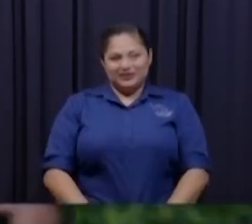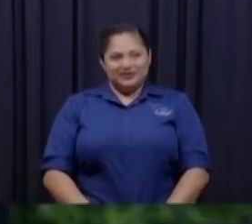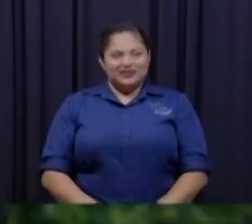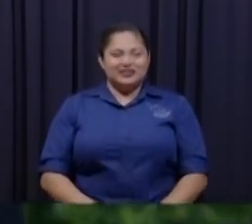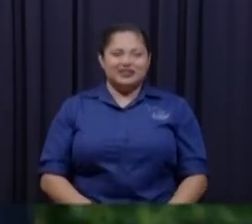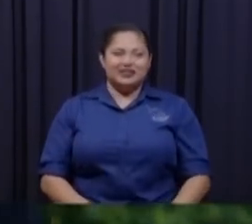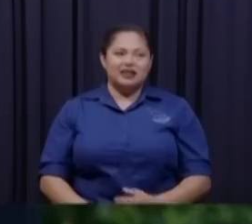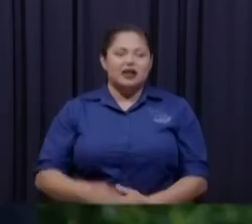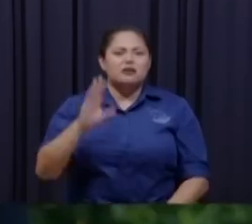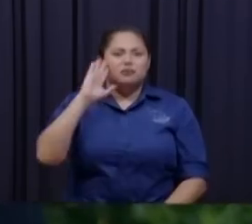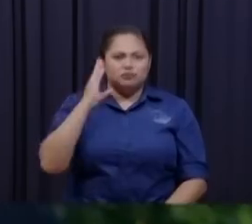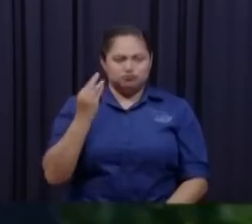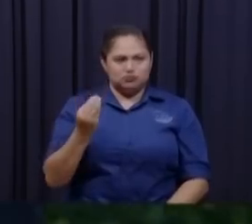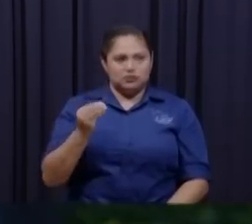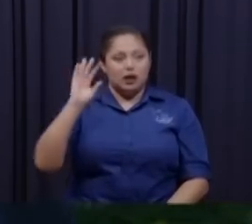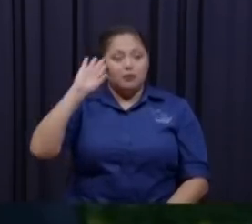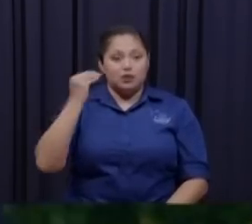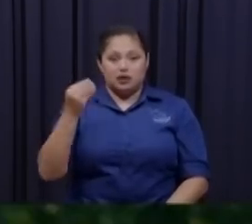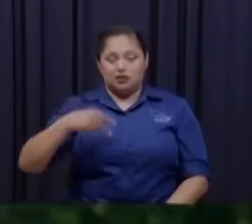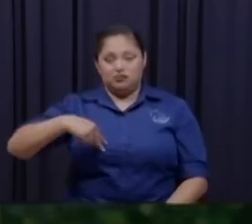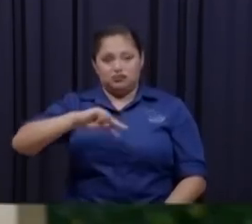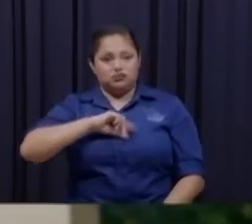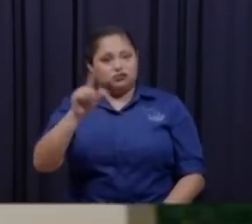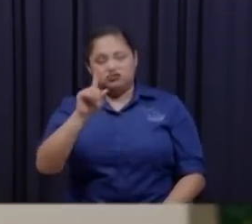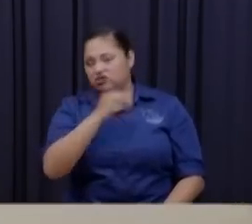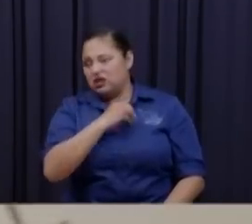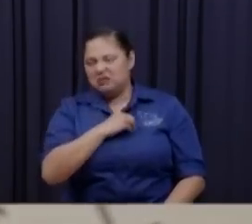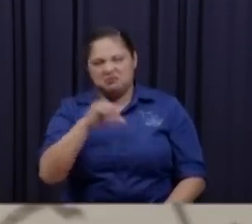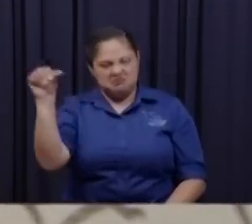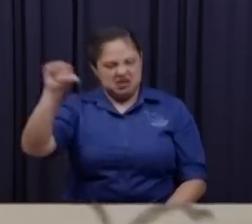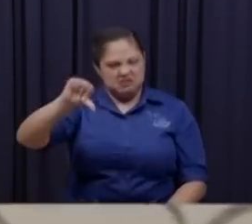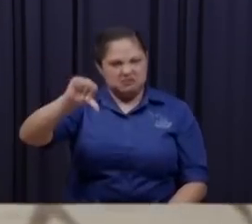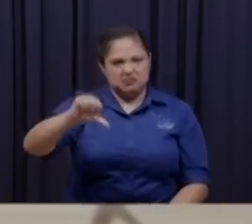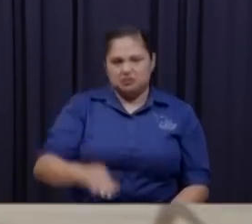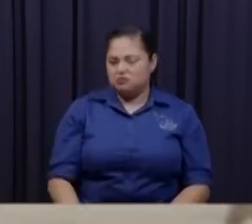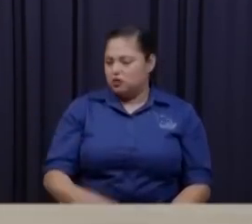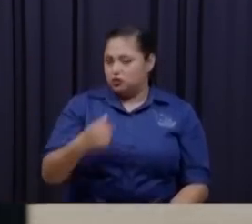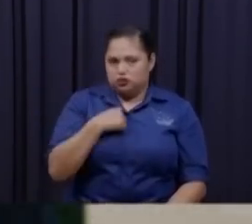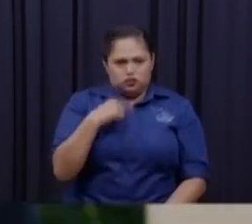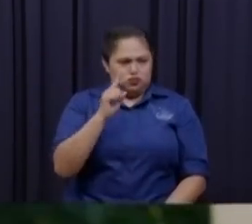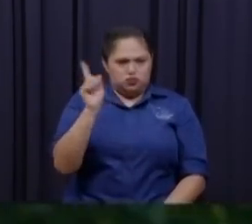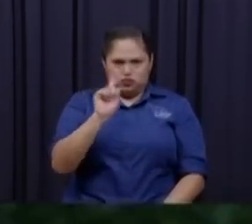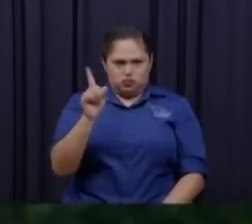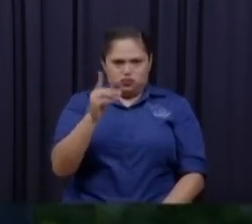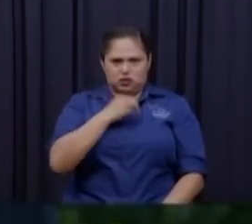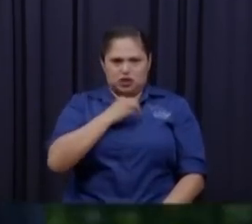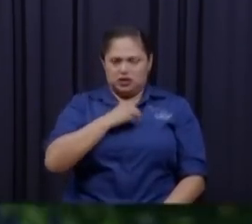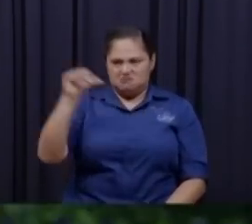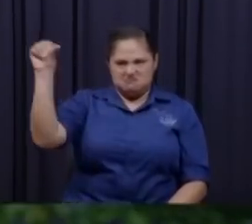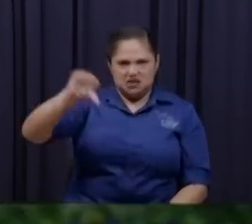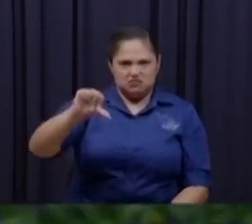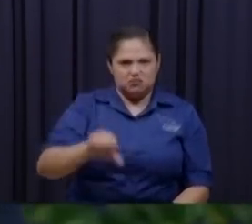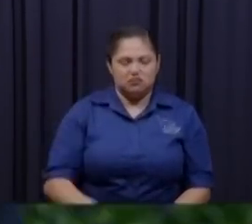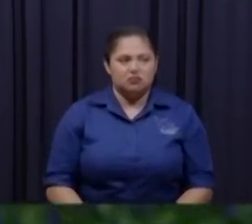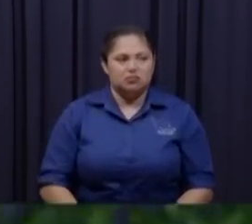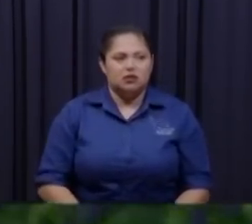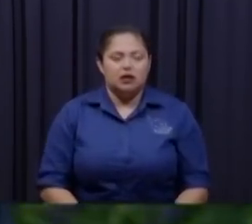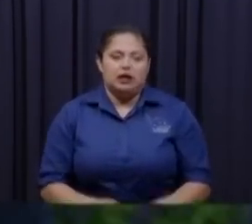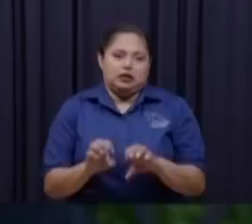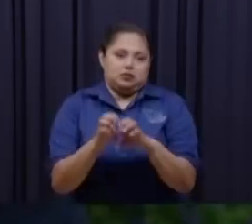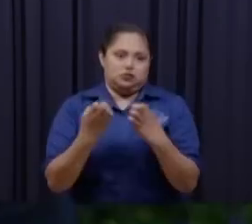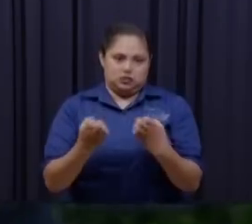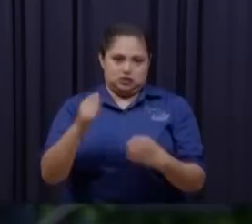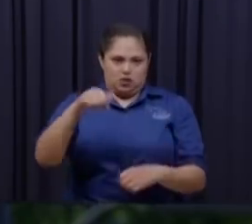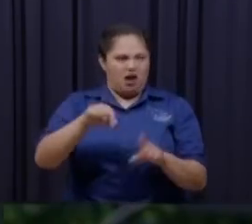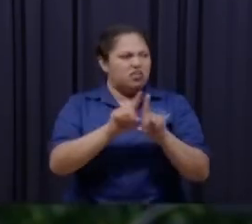¿Por qué razón? Porque nosotros no queremos la maldición. No la queremos, yo no quiero la maldición. Entonces, ahora mire